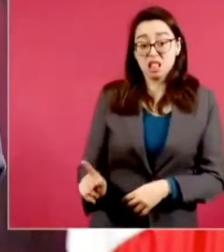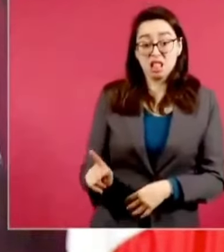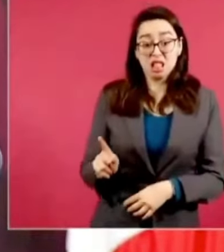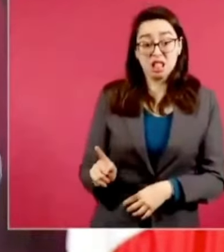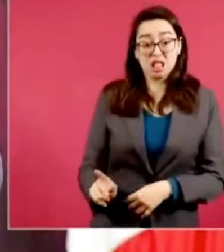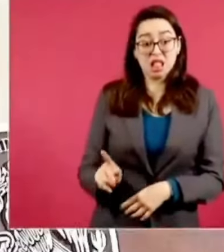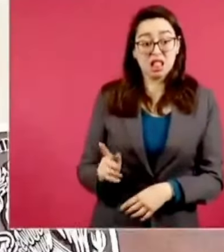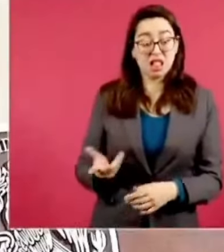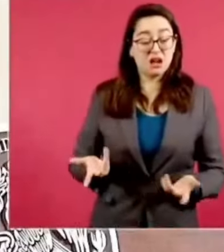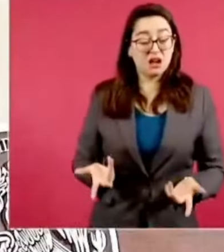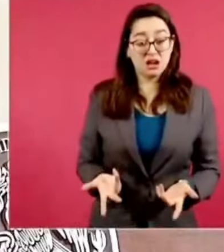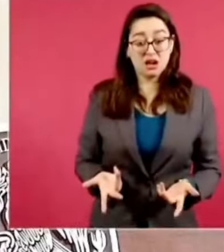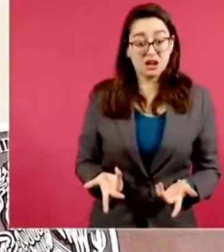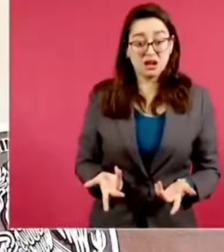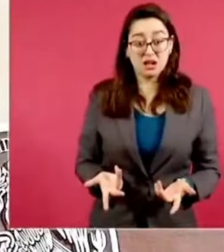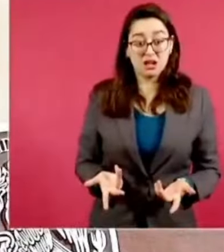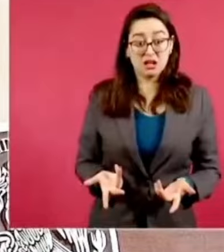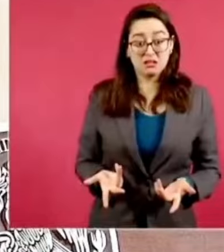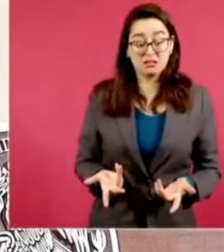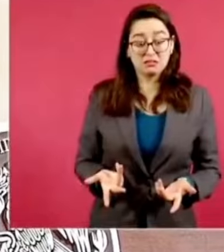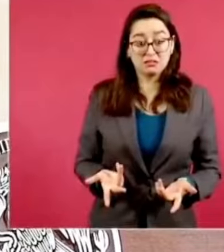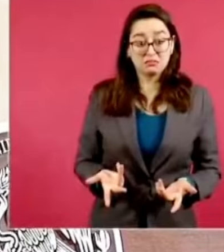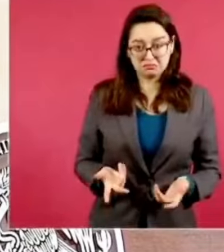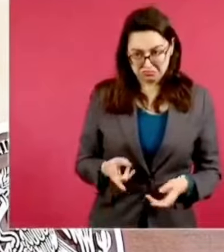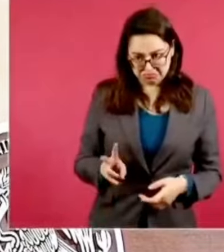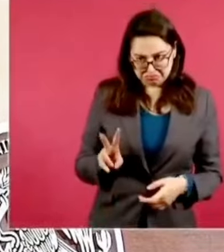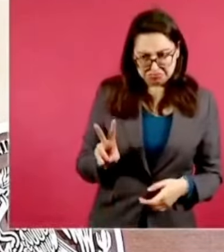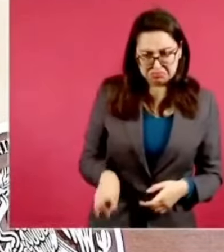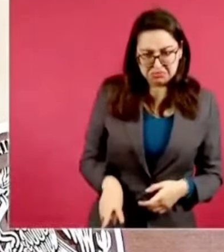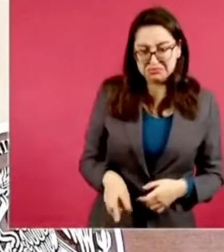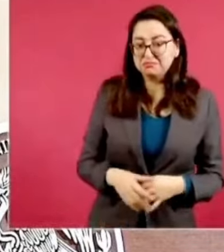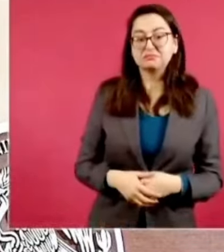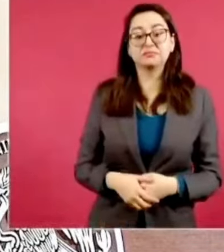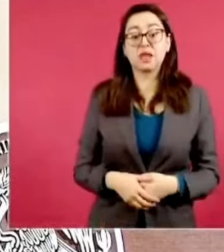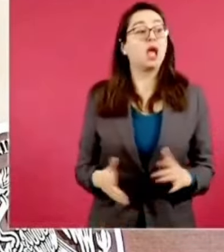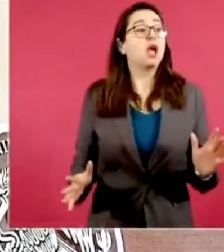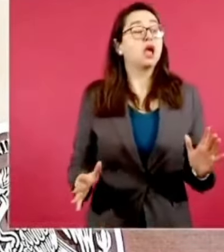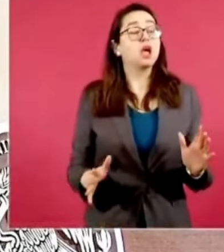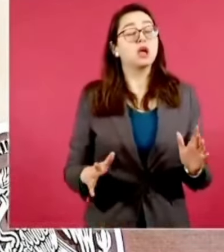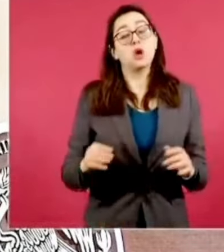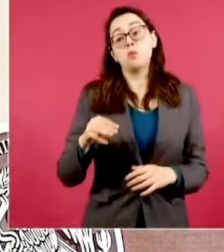etcétera. Ah, que se iba a combatir el monopolio,